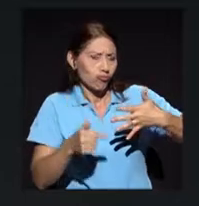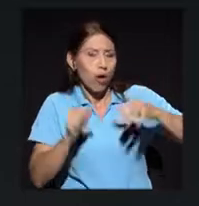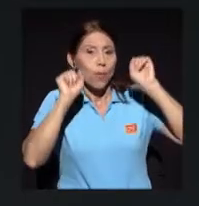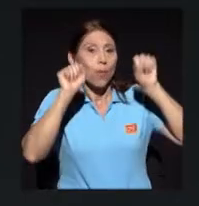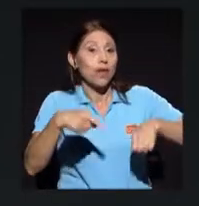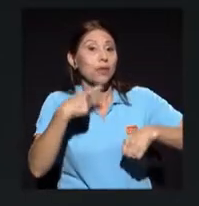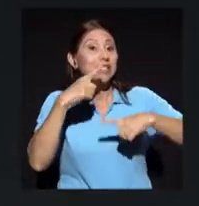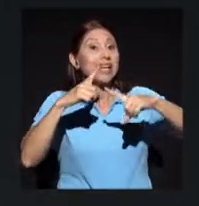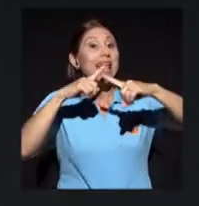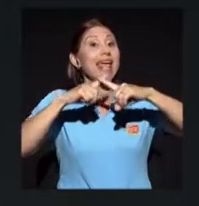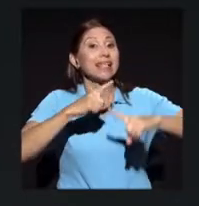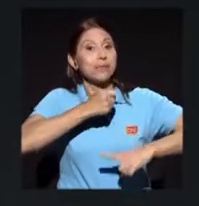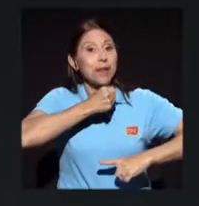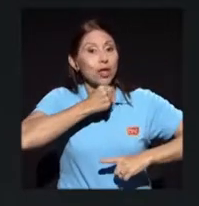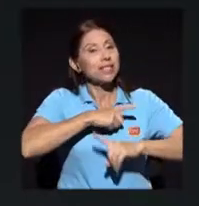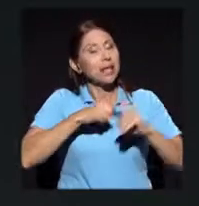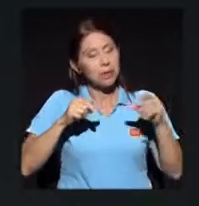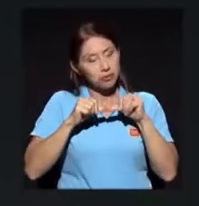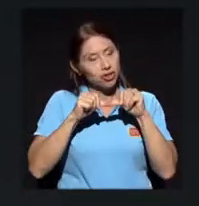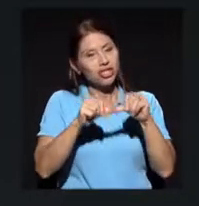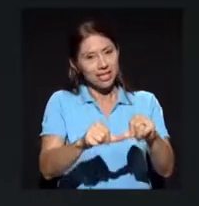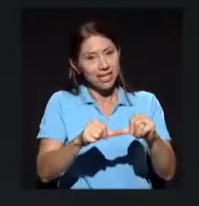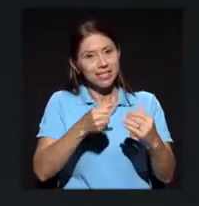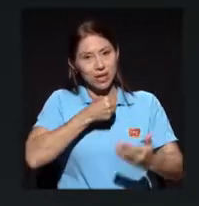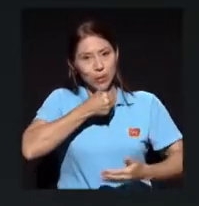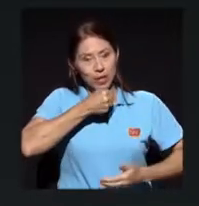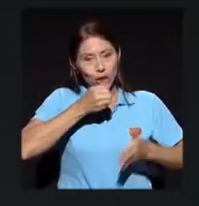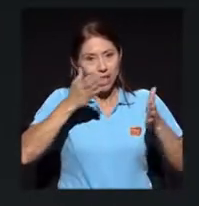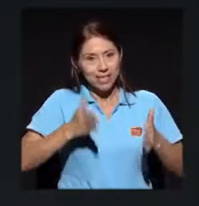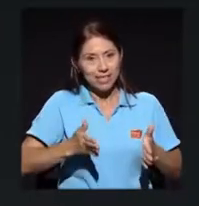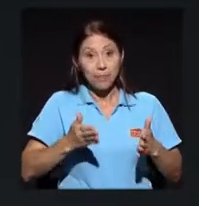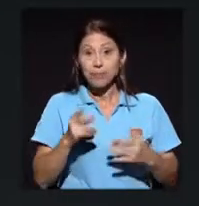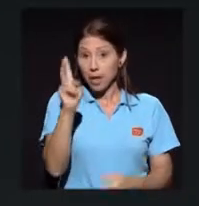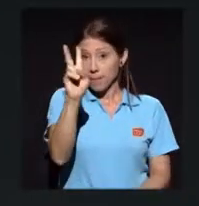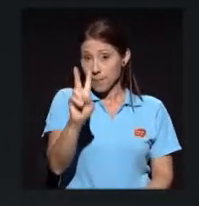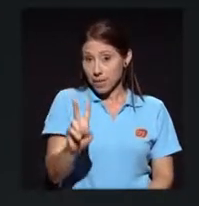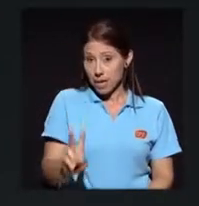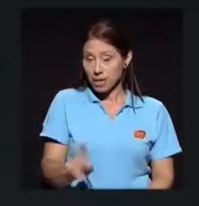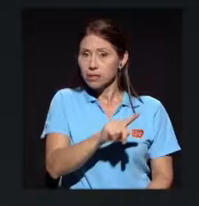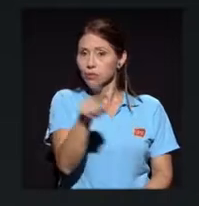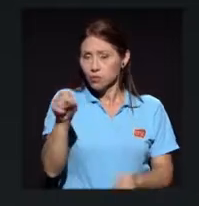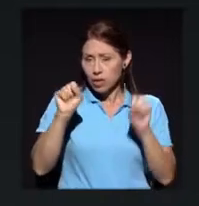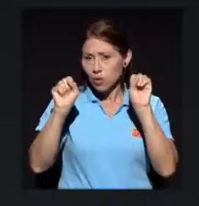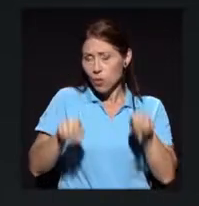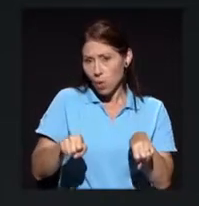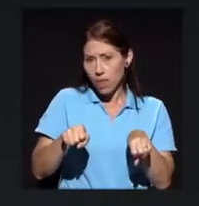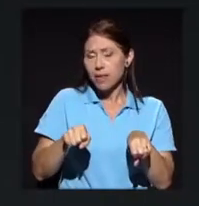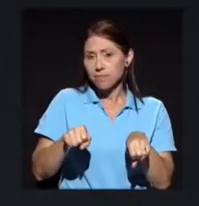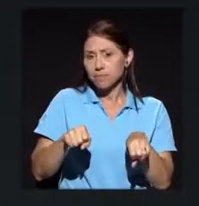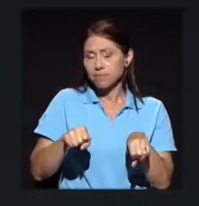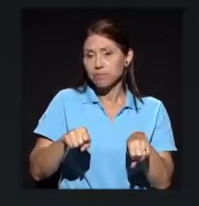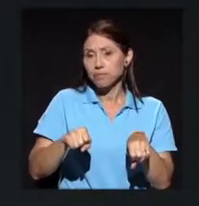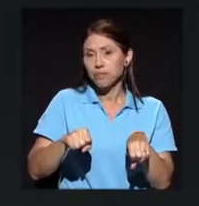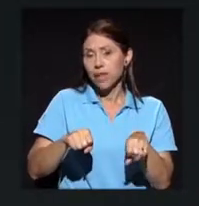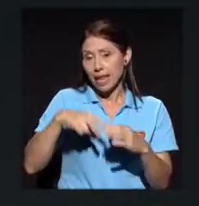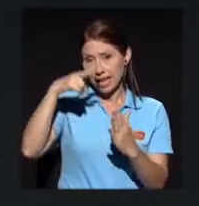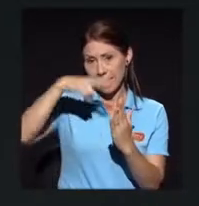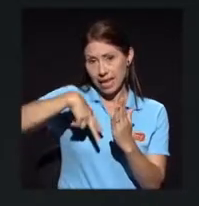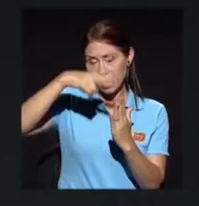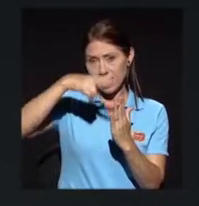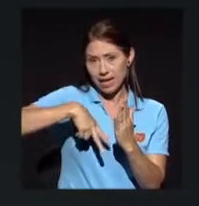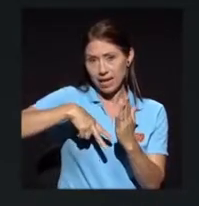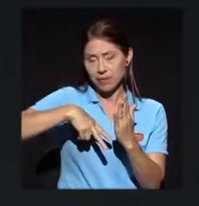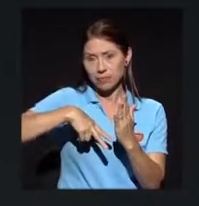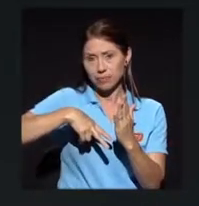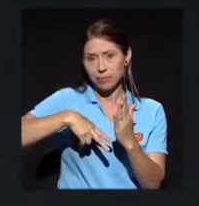experiodista pero sigue siendo periodista es más los viernes ustedes lo pueden encontrar con su columna